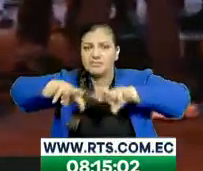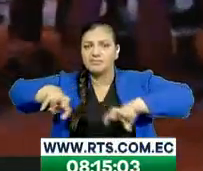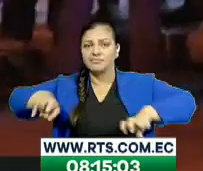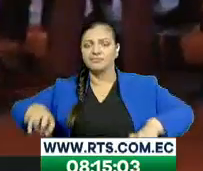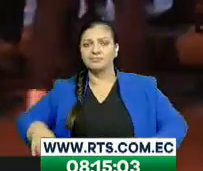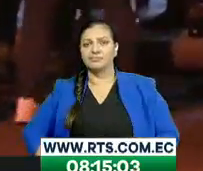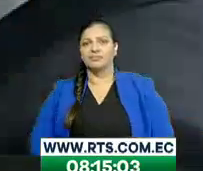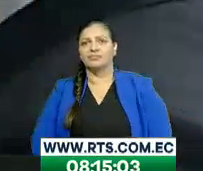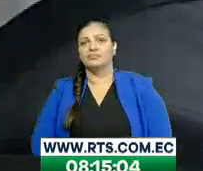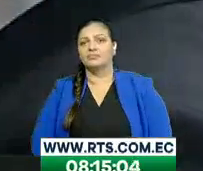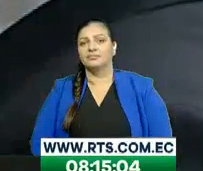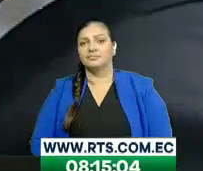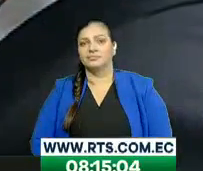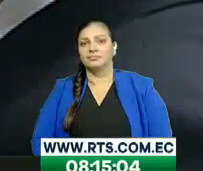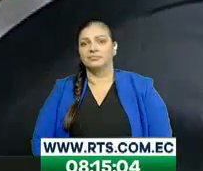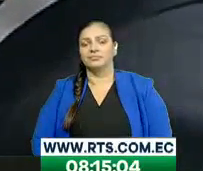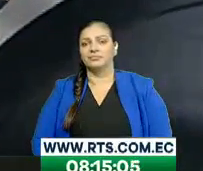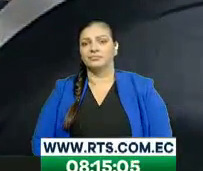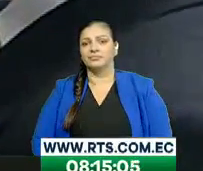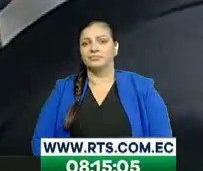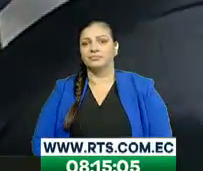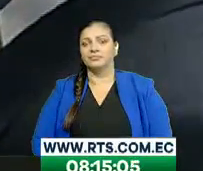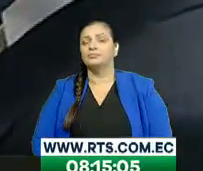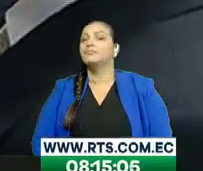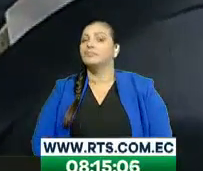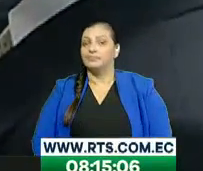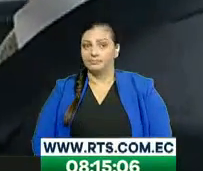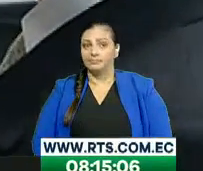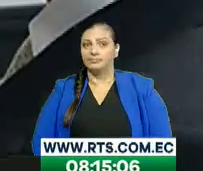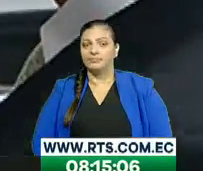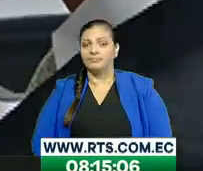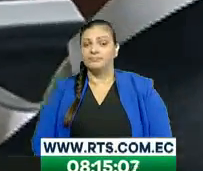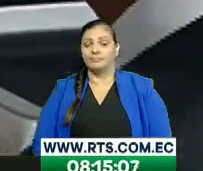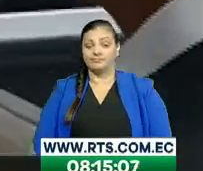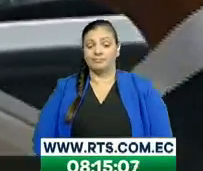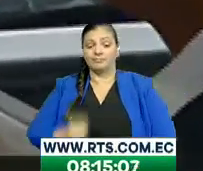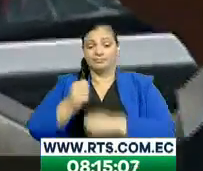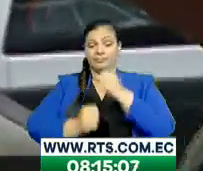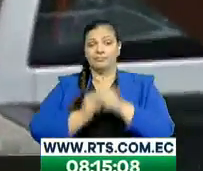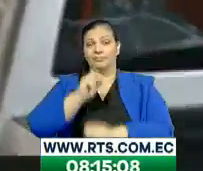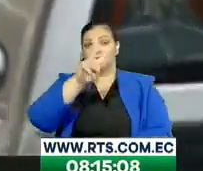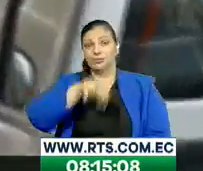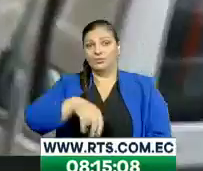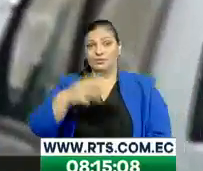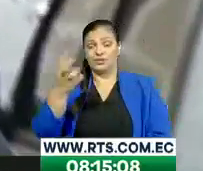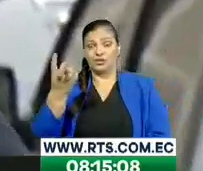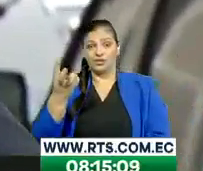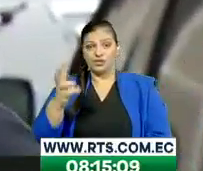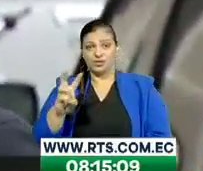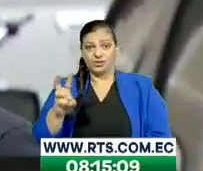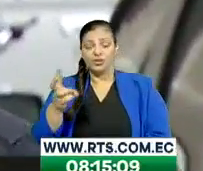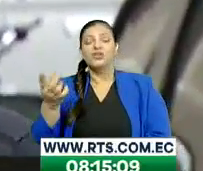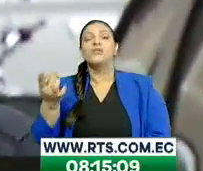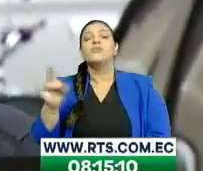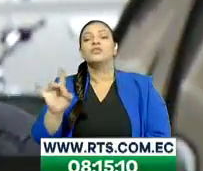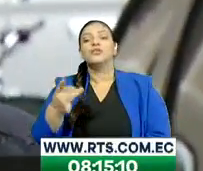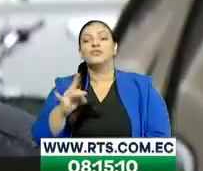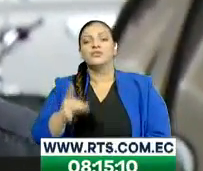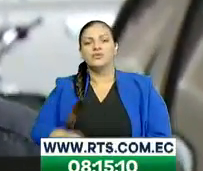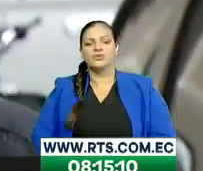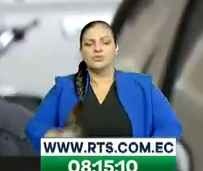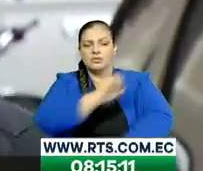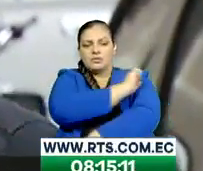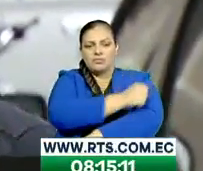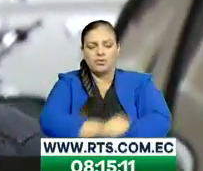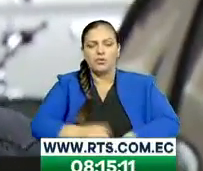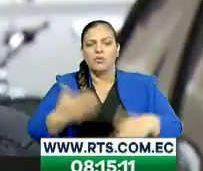violenta que ya suma 166 casos en lo que va del año en la zona 8. Y en comparación al año anterior